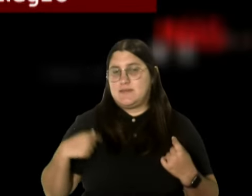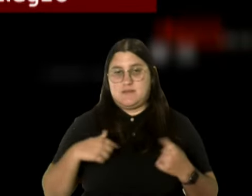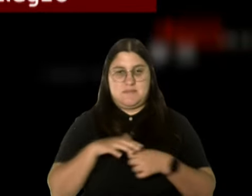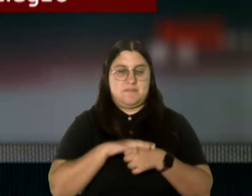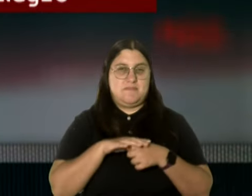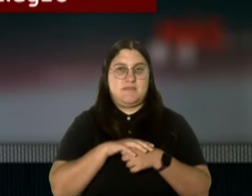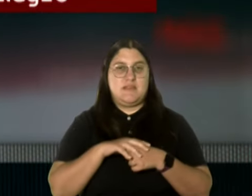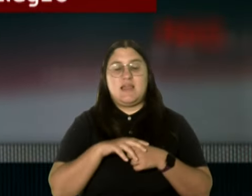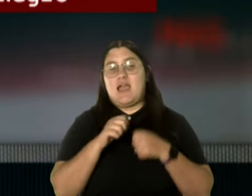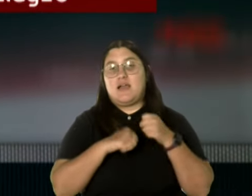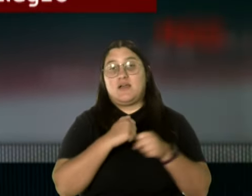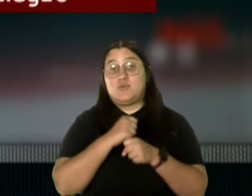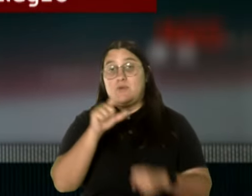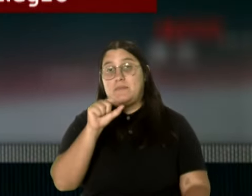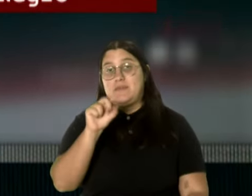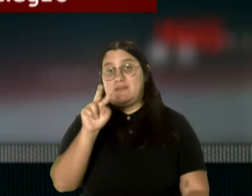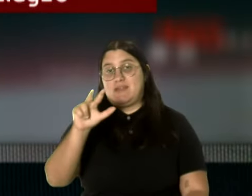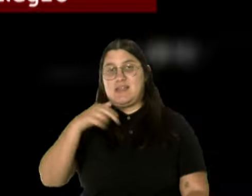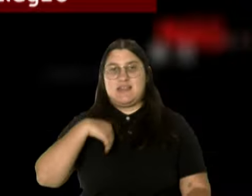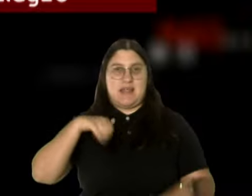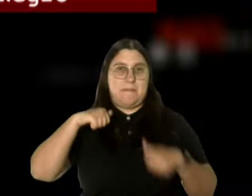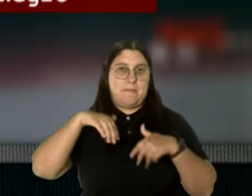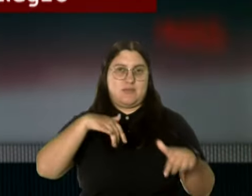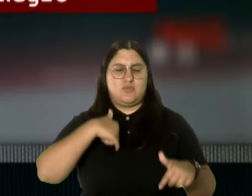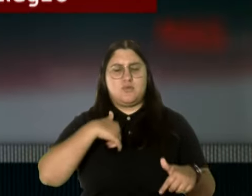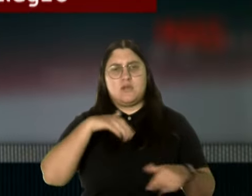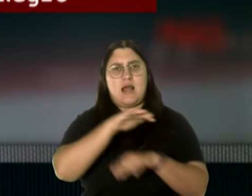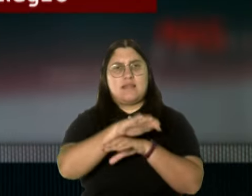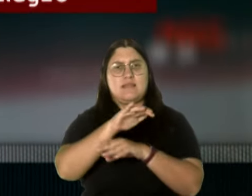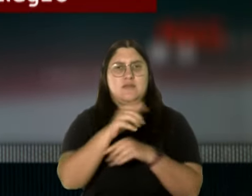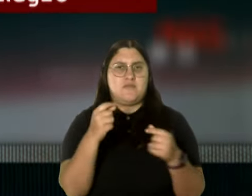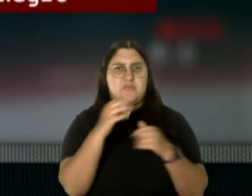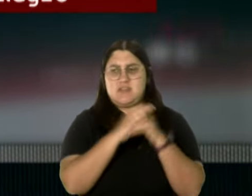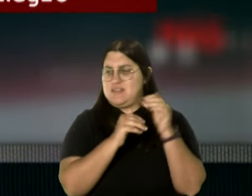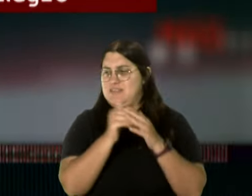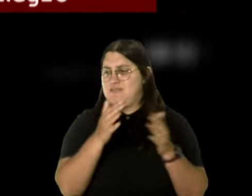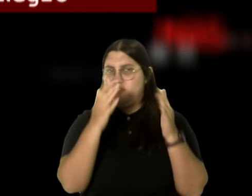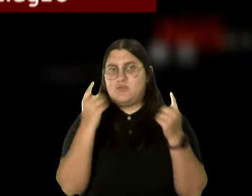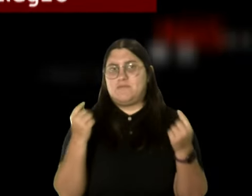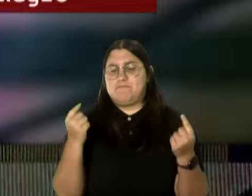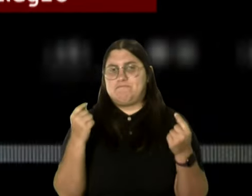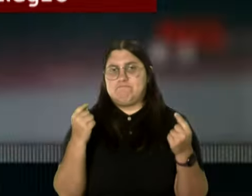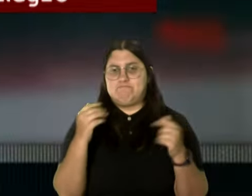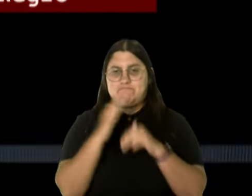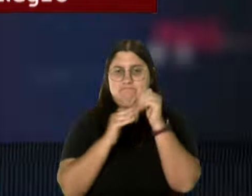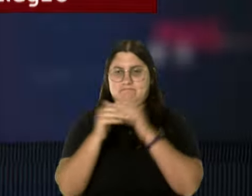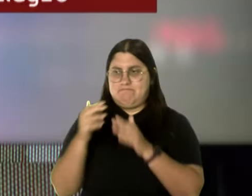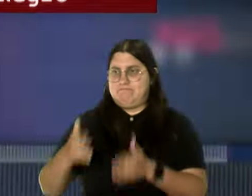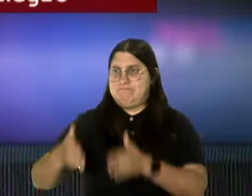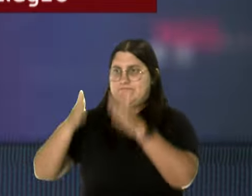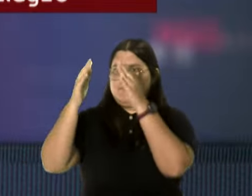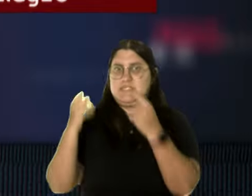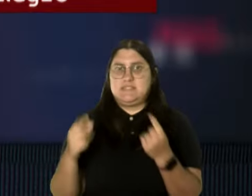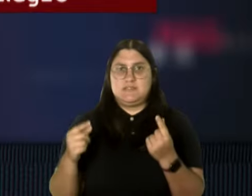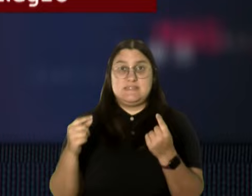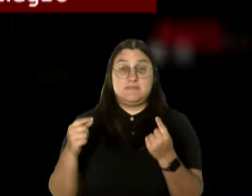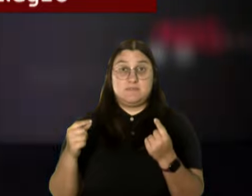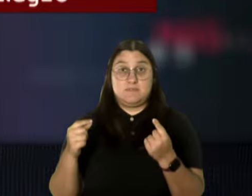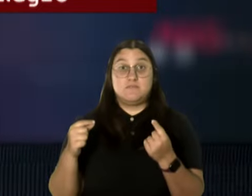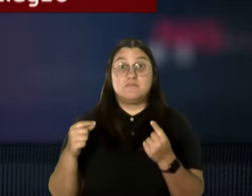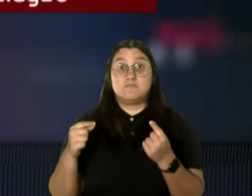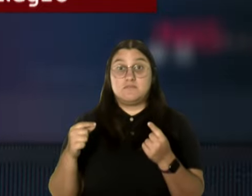del 2023, en horas de la tarde, en un edificio de apartamentos en San Juan, Puerto Rico, este individuo,